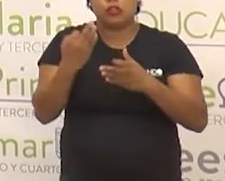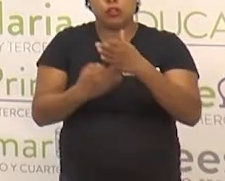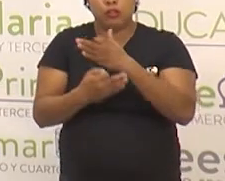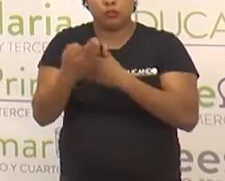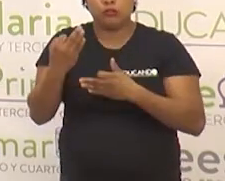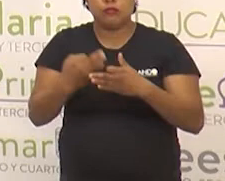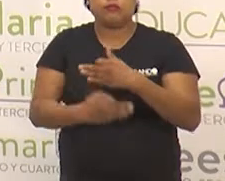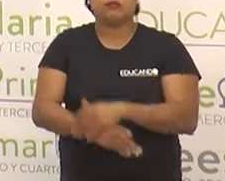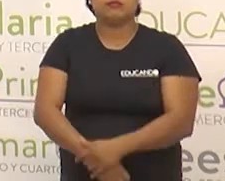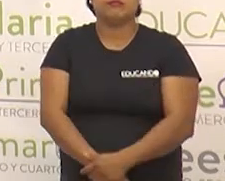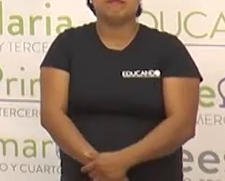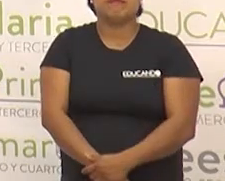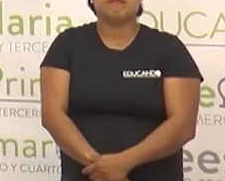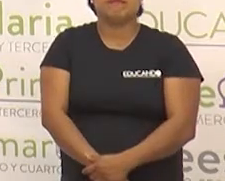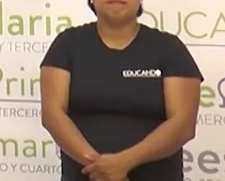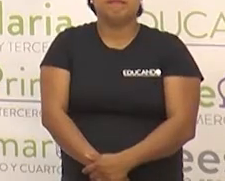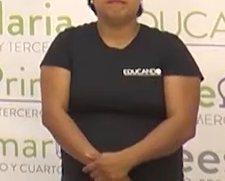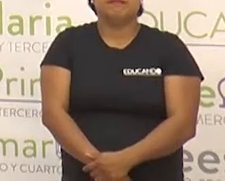todos